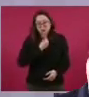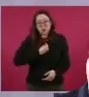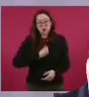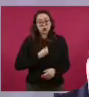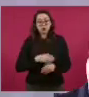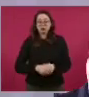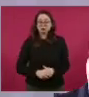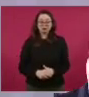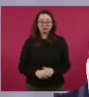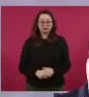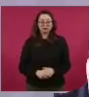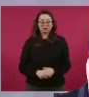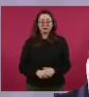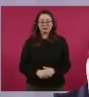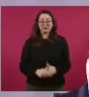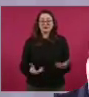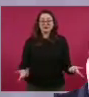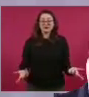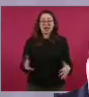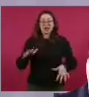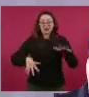todos somos expertos, ¿no?